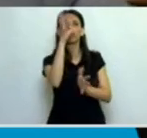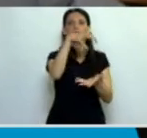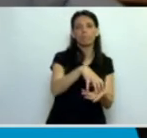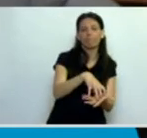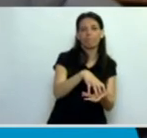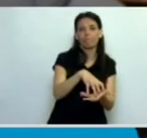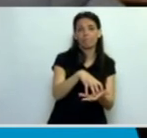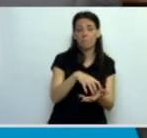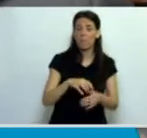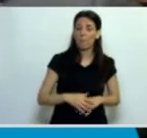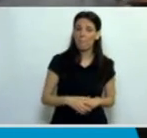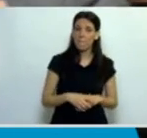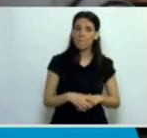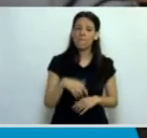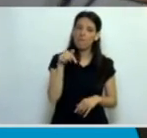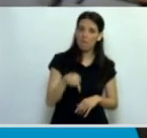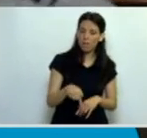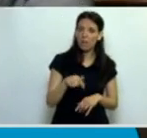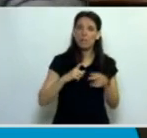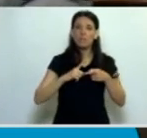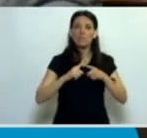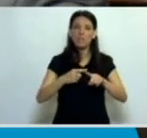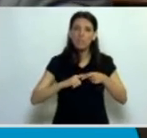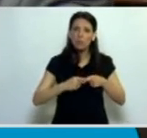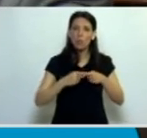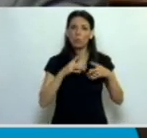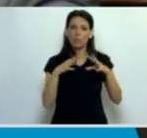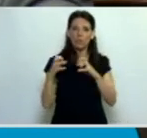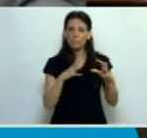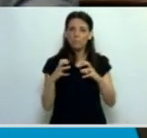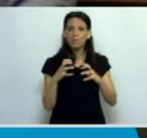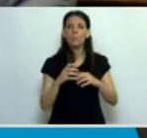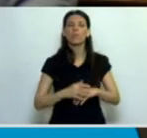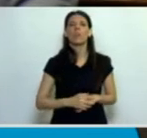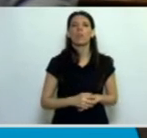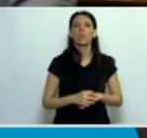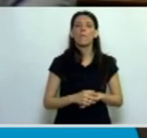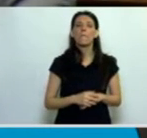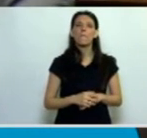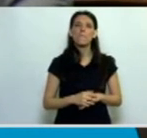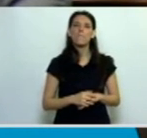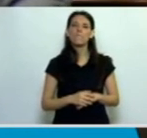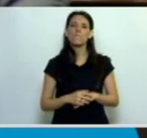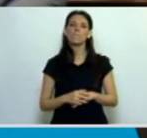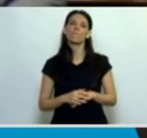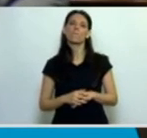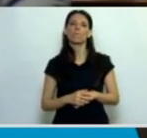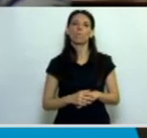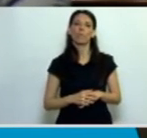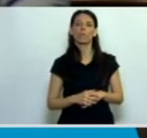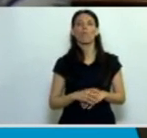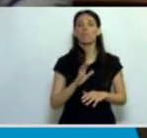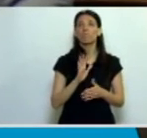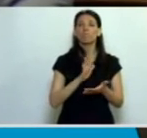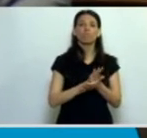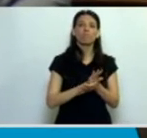Lo que se está discutiendo aquí es un supuesto reaseguro ante supuestos